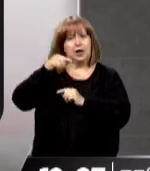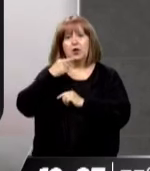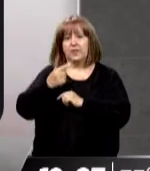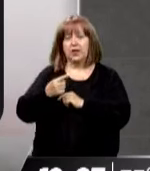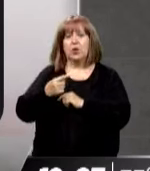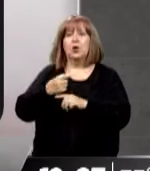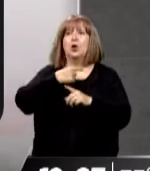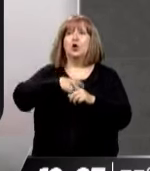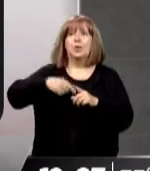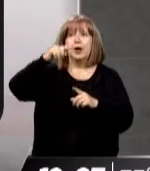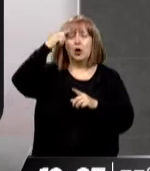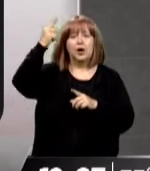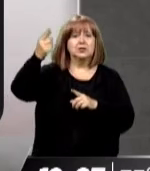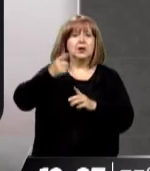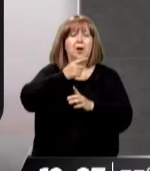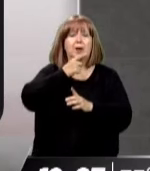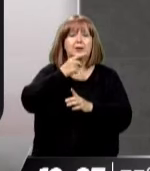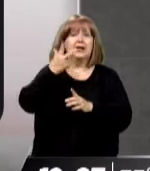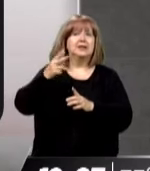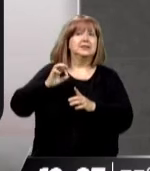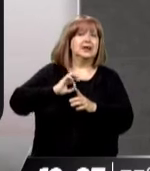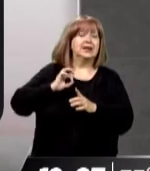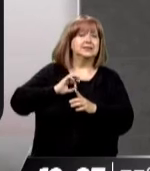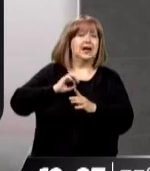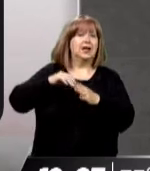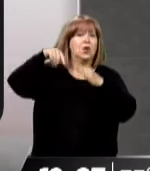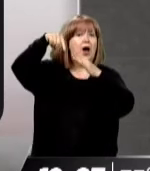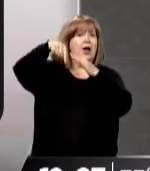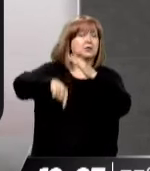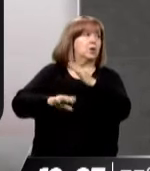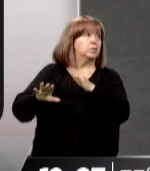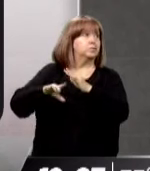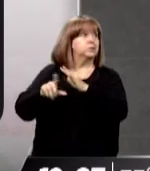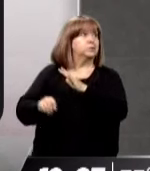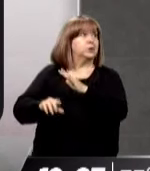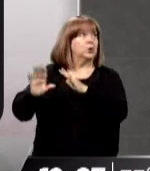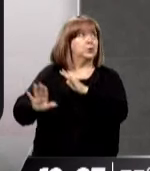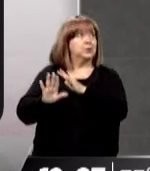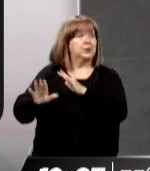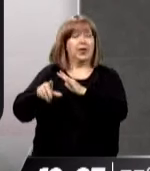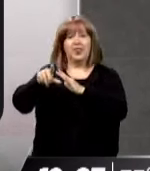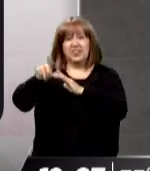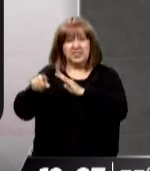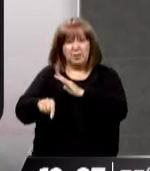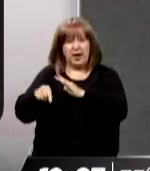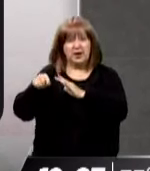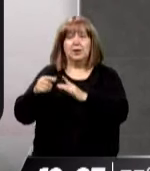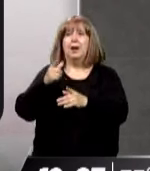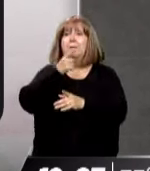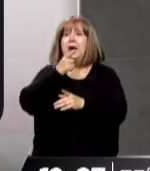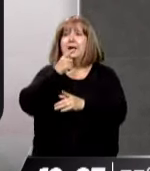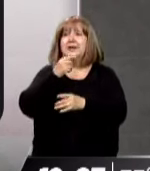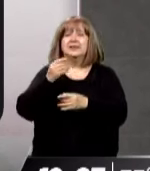El gobierno nacional hizo la vista gorda durante casi 3 años mientras en el sur sufrían la violencia de personajes que simulan representar pueblos